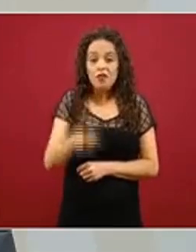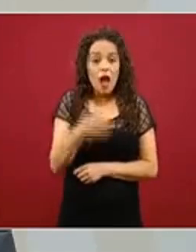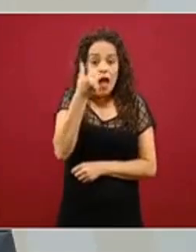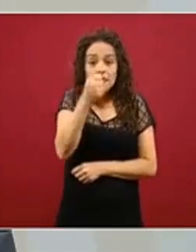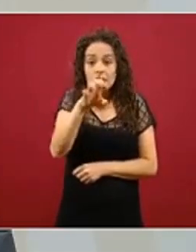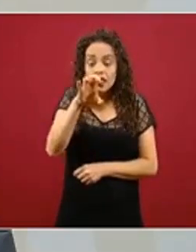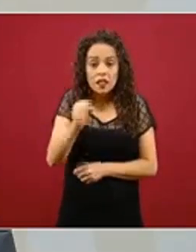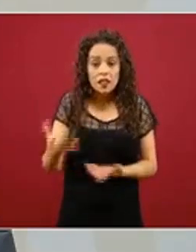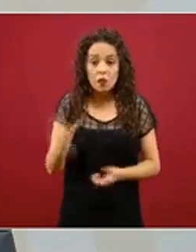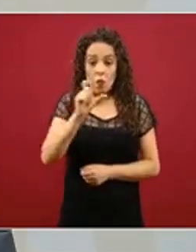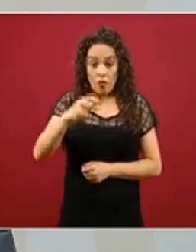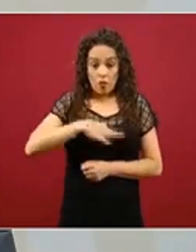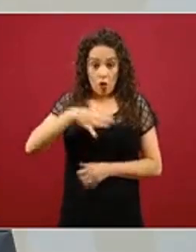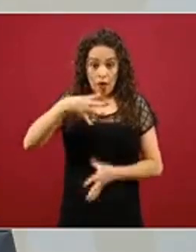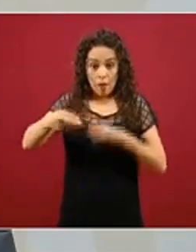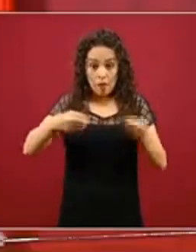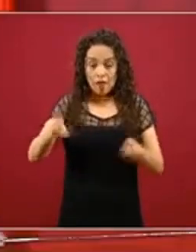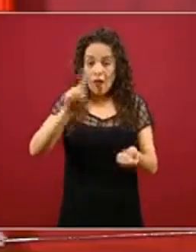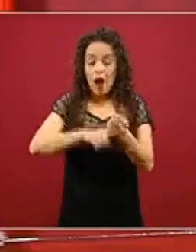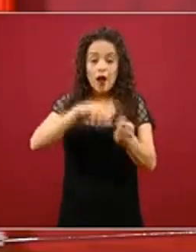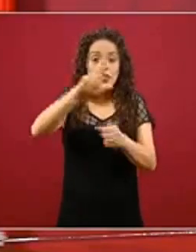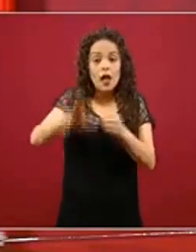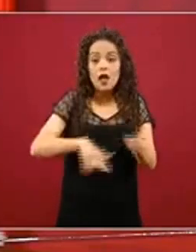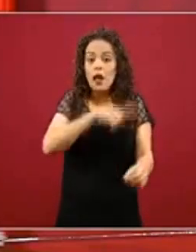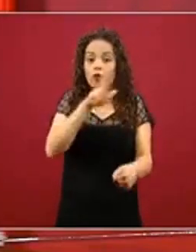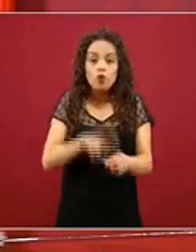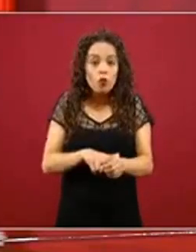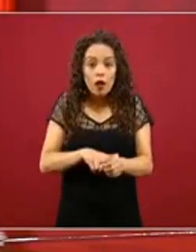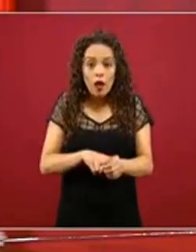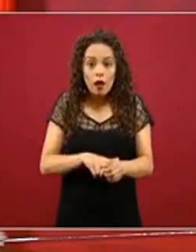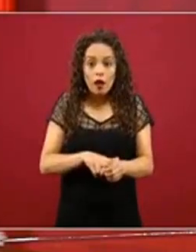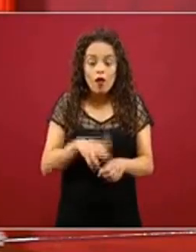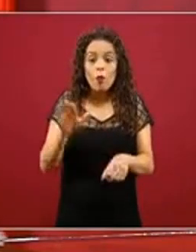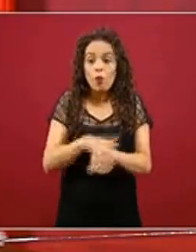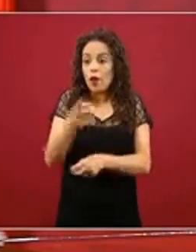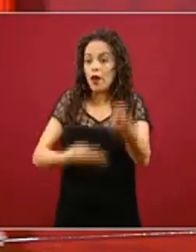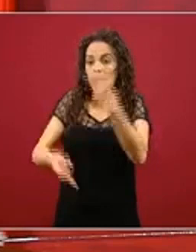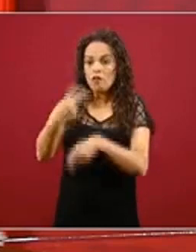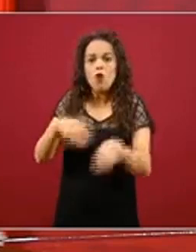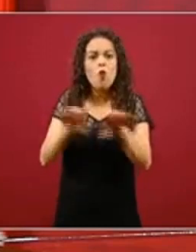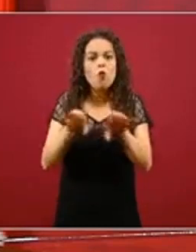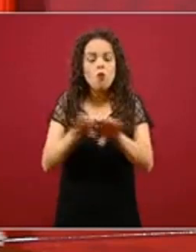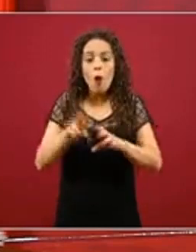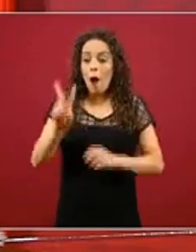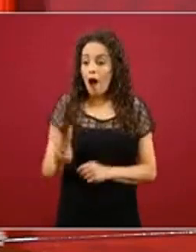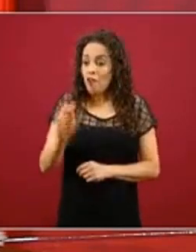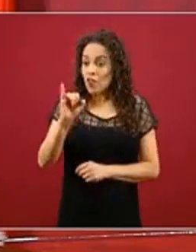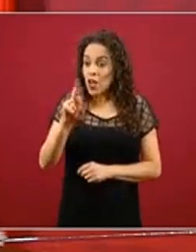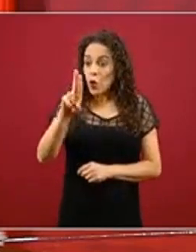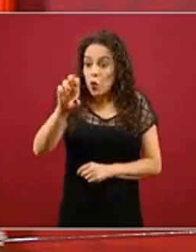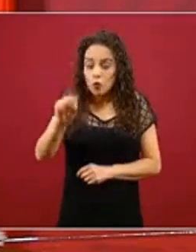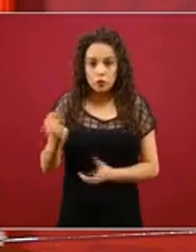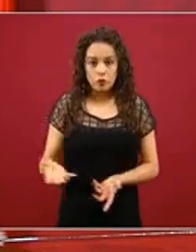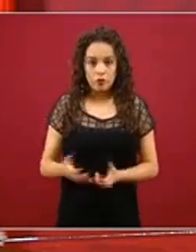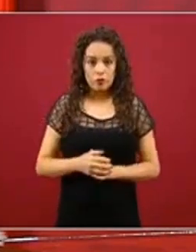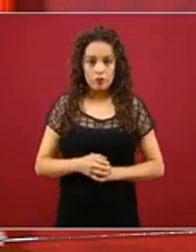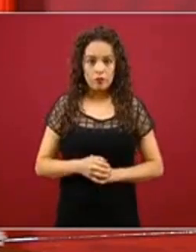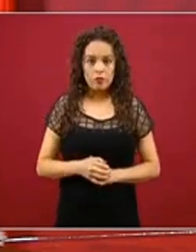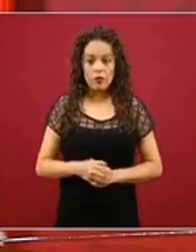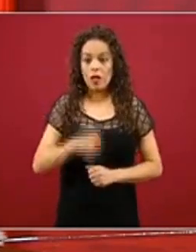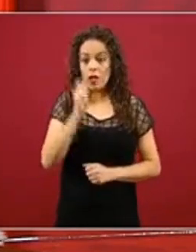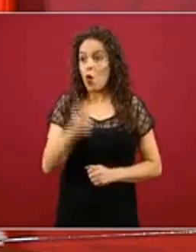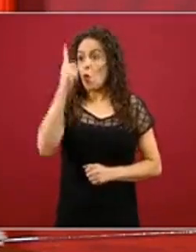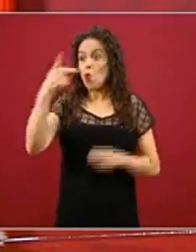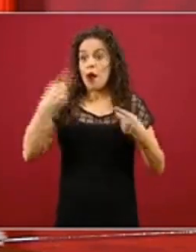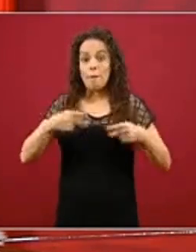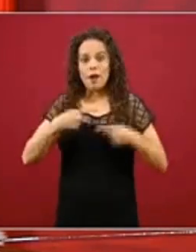es un fenómeno hasta cierto punto natural, la causa es un virus, La causa no es alguien que está